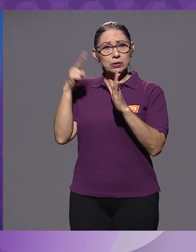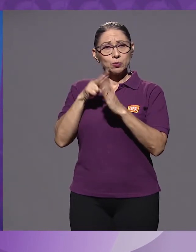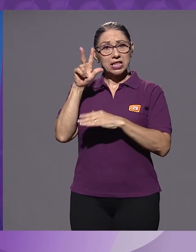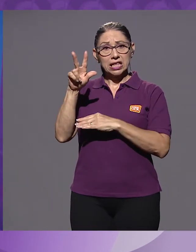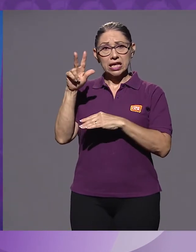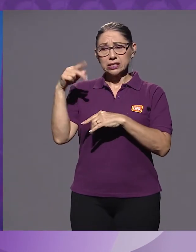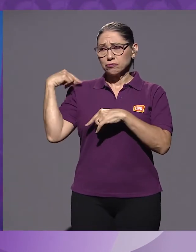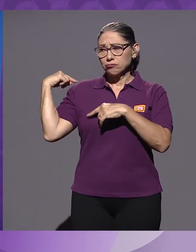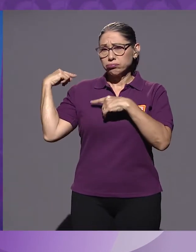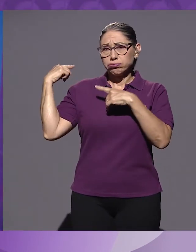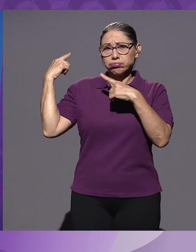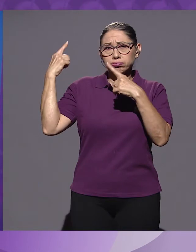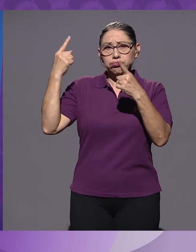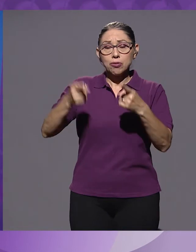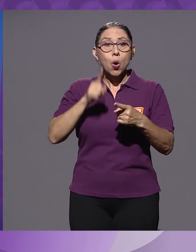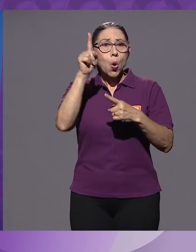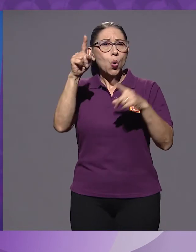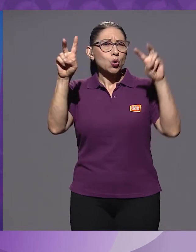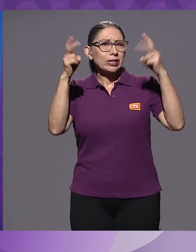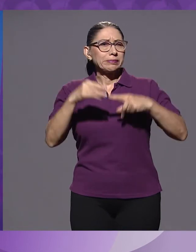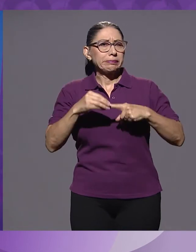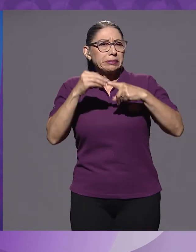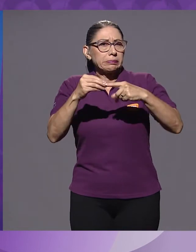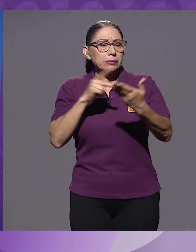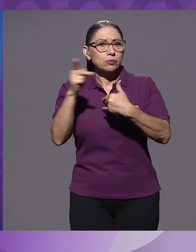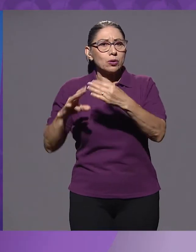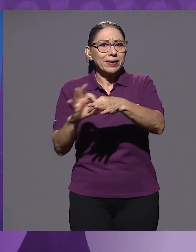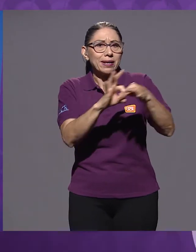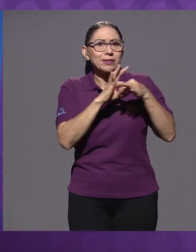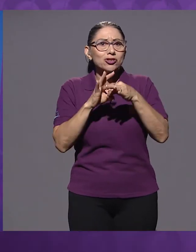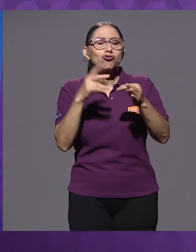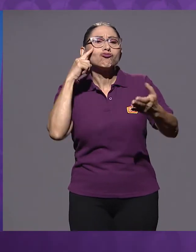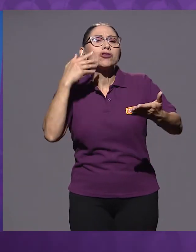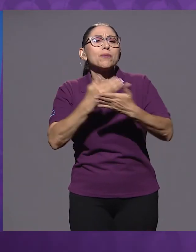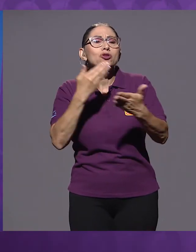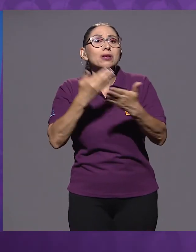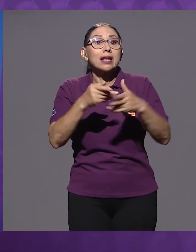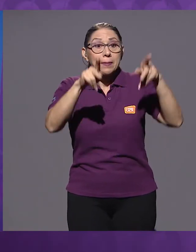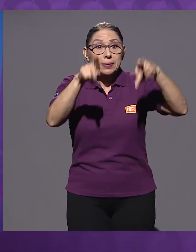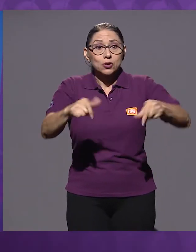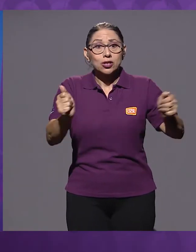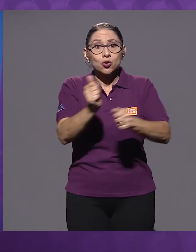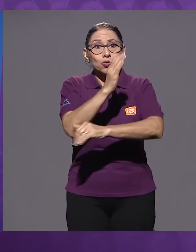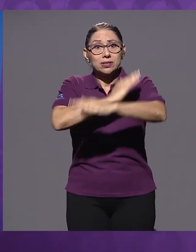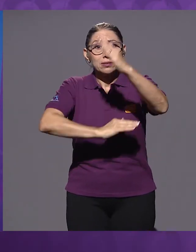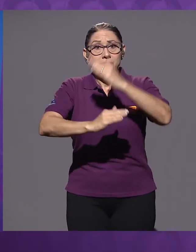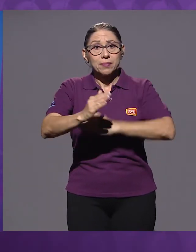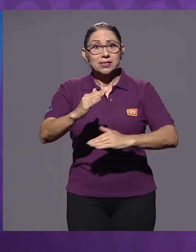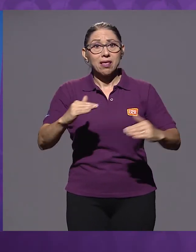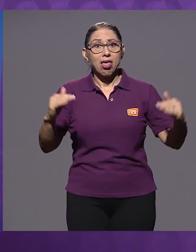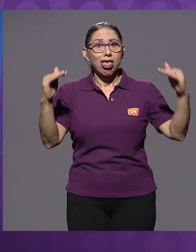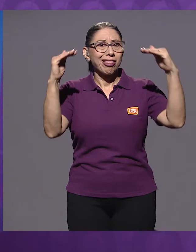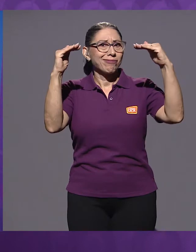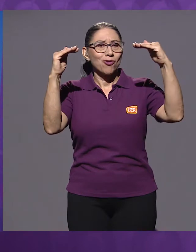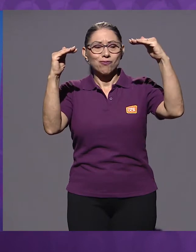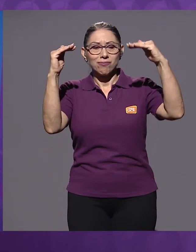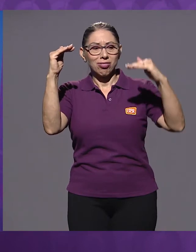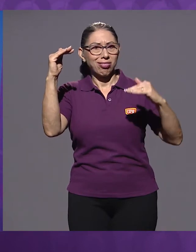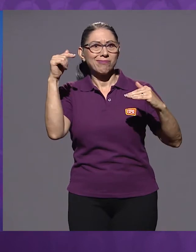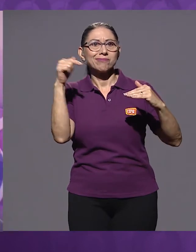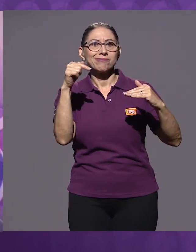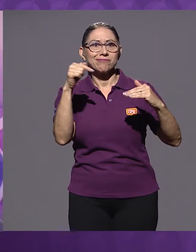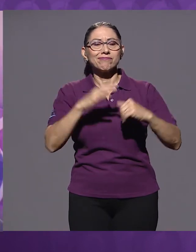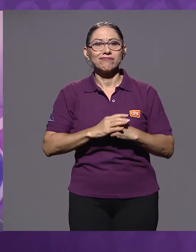en 2003, uno de los pilares de Nexos es evidenciar la enorme desigualdad a la que se enfrentan las personas en condición de